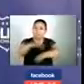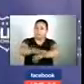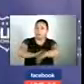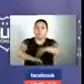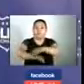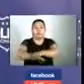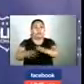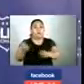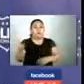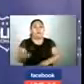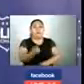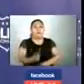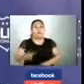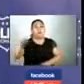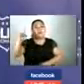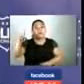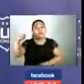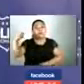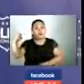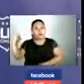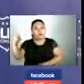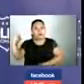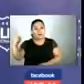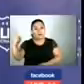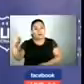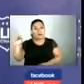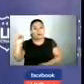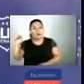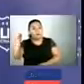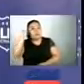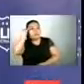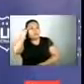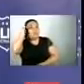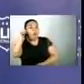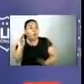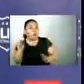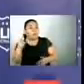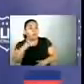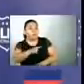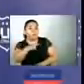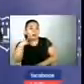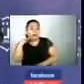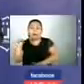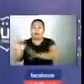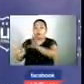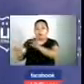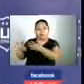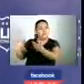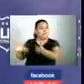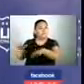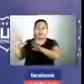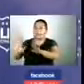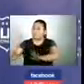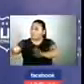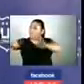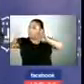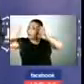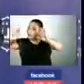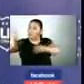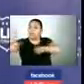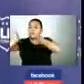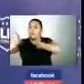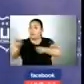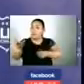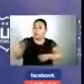a más de 10 personas que fueron los autores materiales. Algunos de ellos ya están condenados a penas que